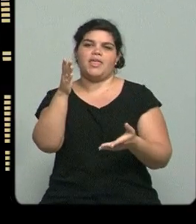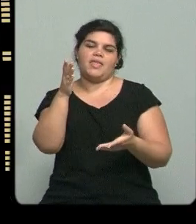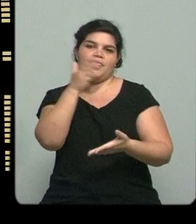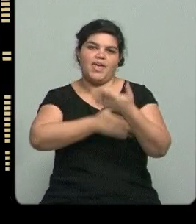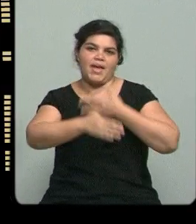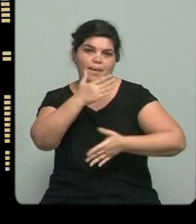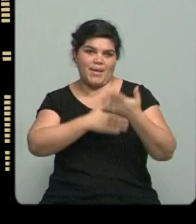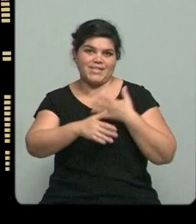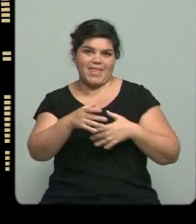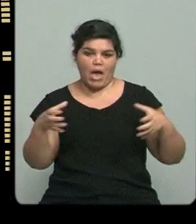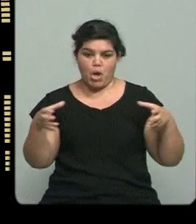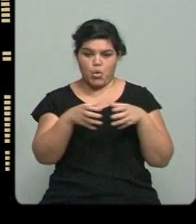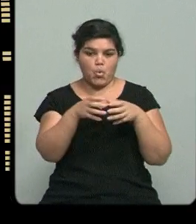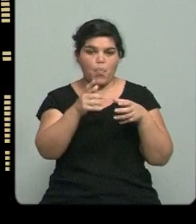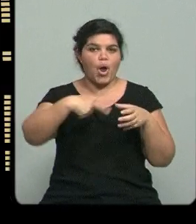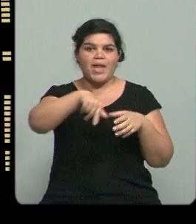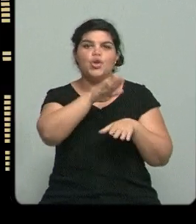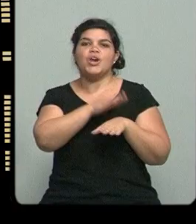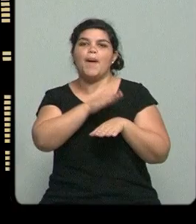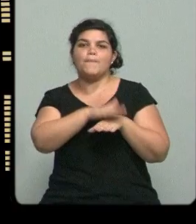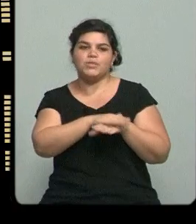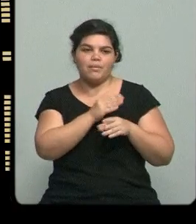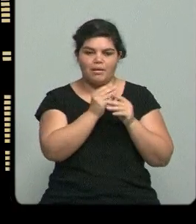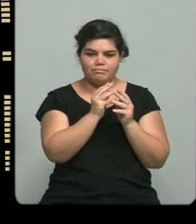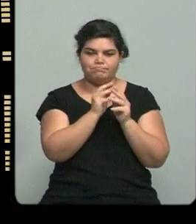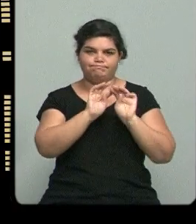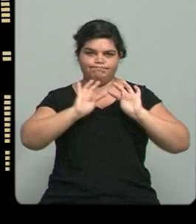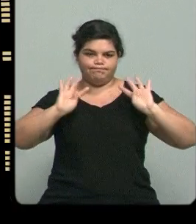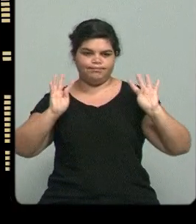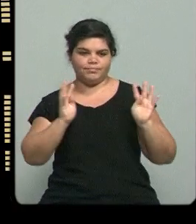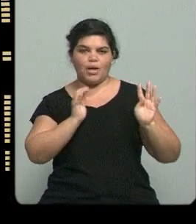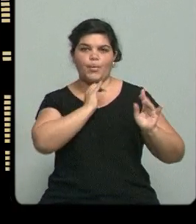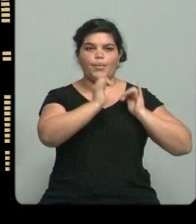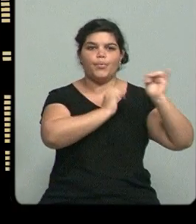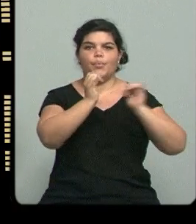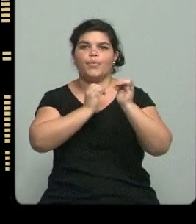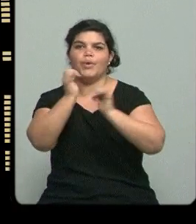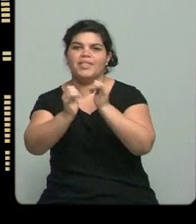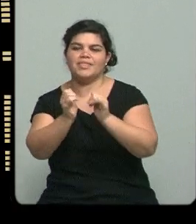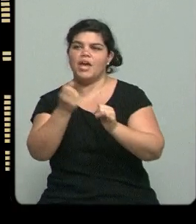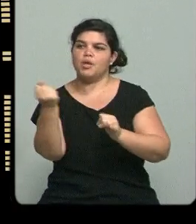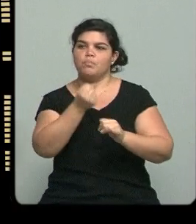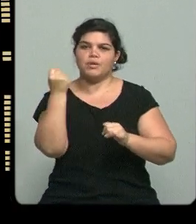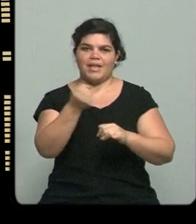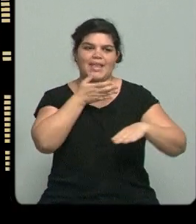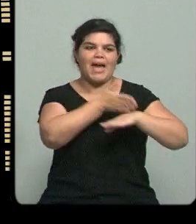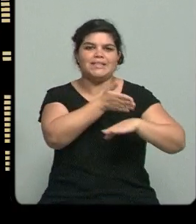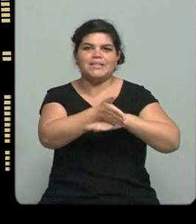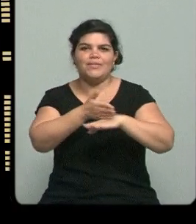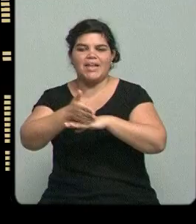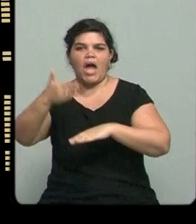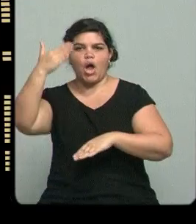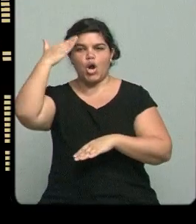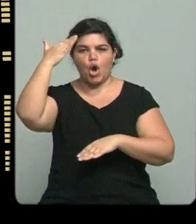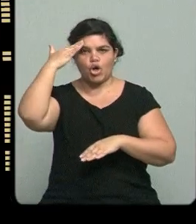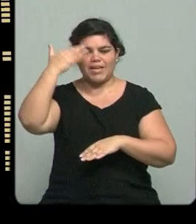con discapacidad y ellos dieron una charla sobre la importancia de la accesibilidad cognitiva como